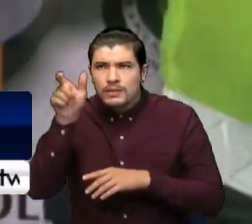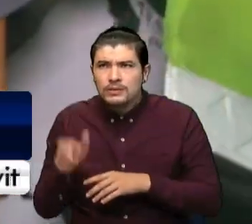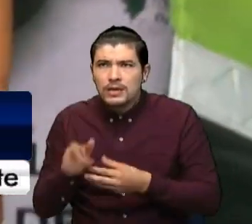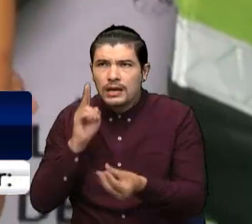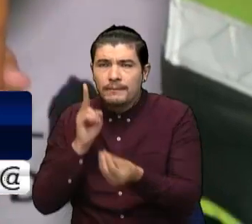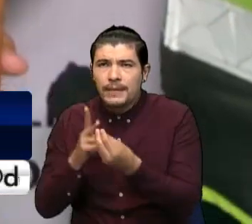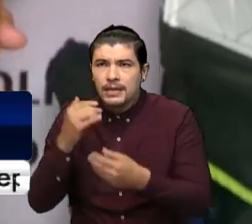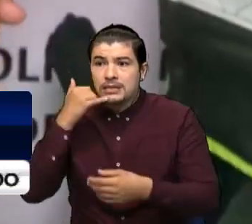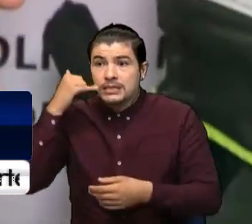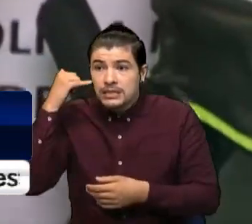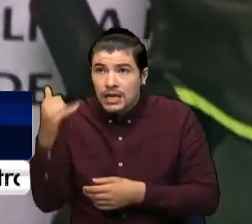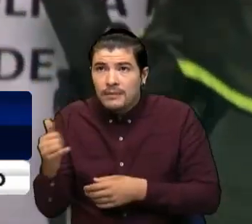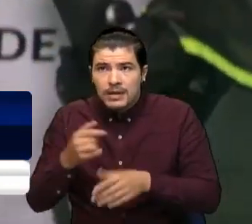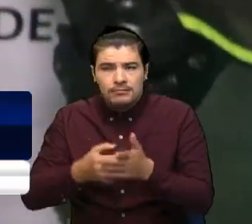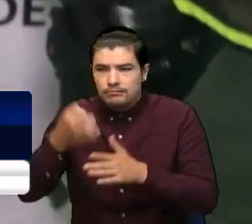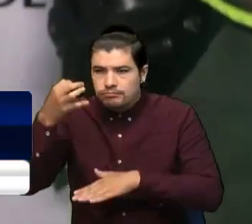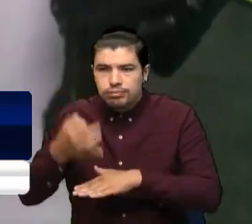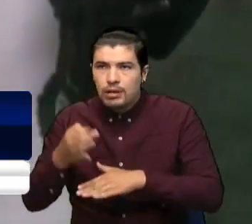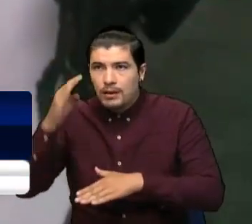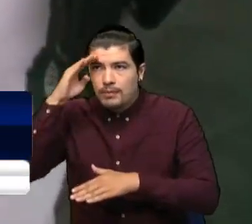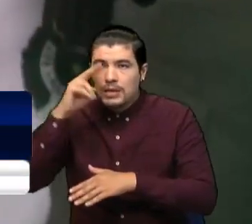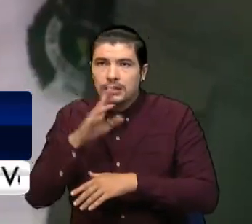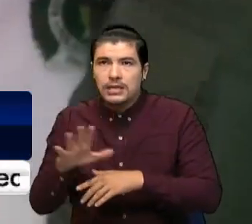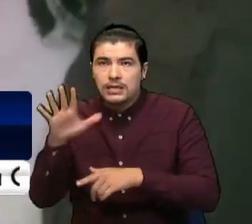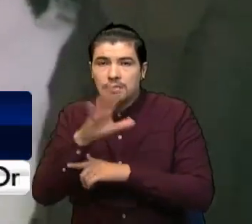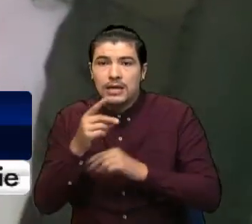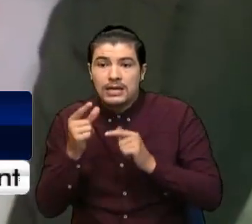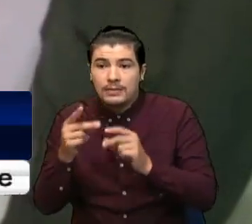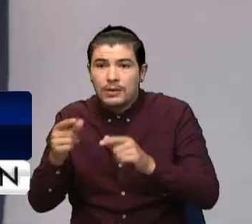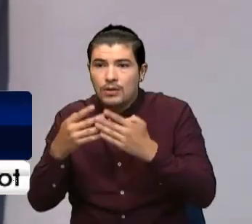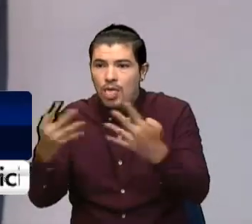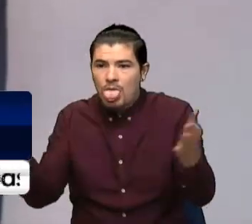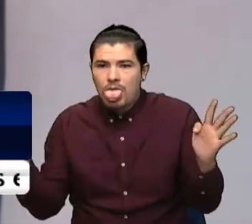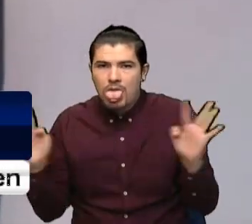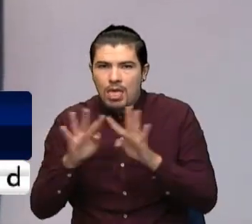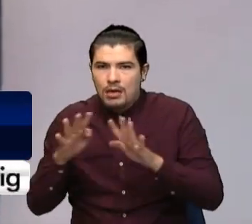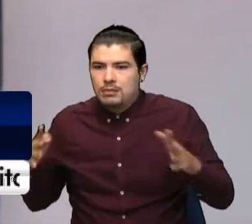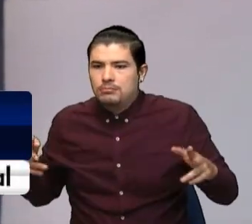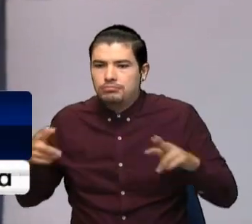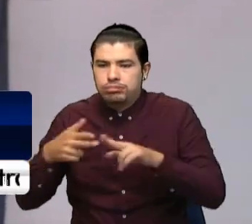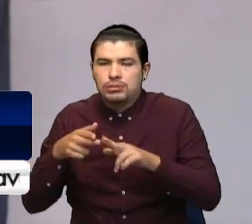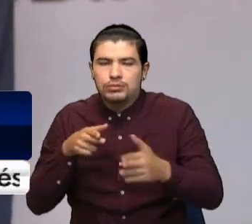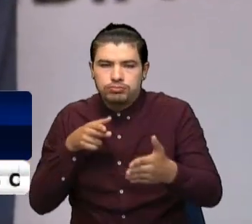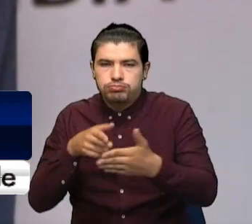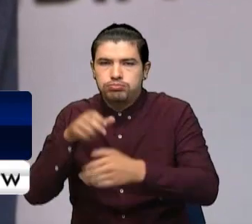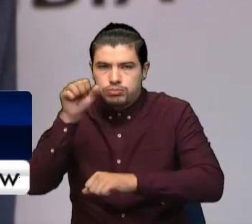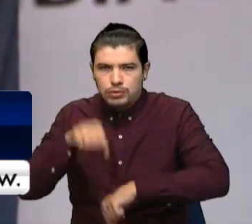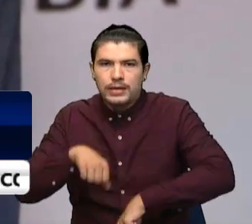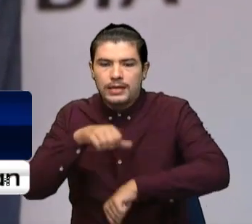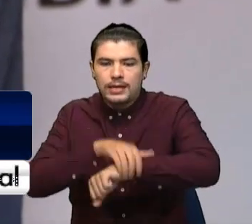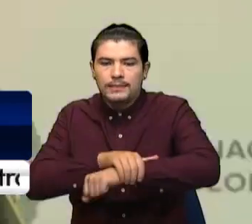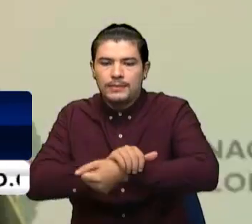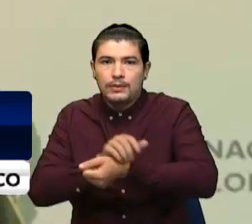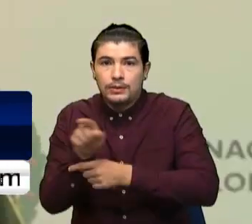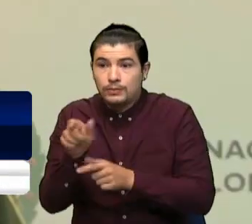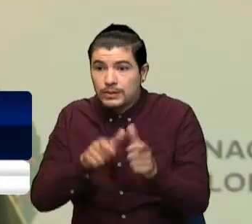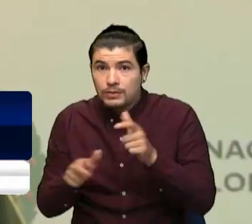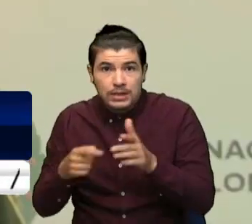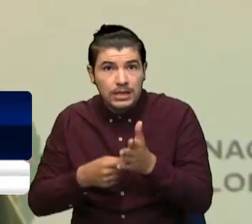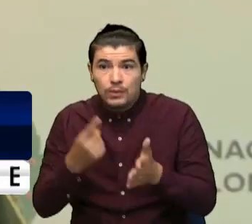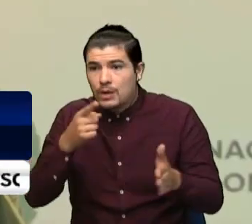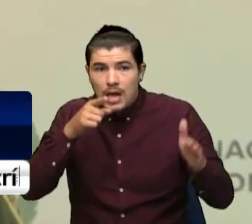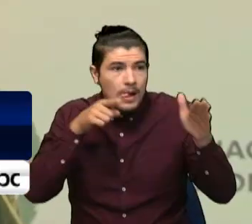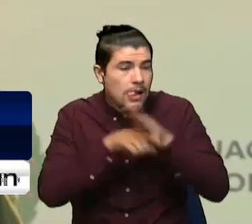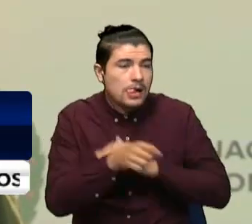dio aviso oportuno a la policía que rápidamente logró cerrar el paso a los delincuentes y capturarlos los delincuentes emprendieron la